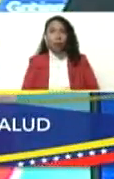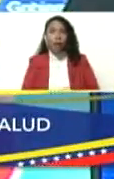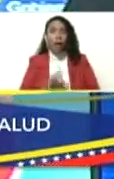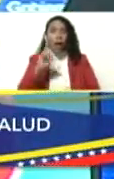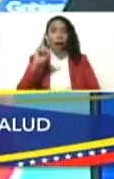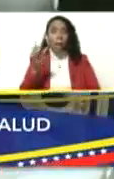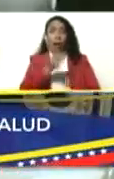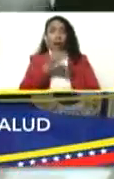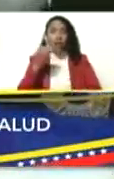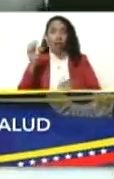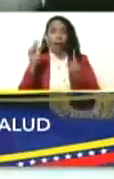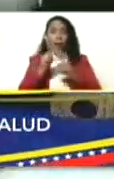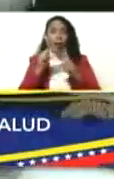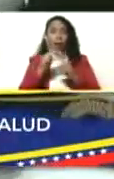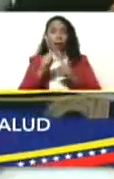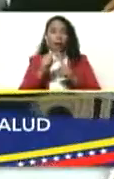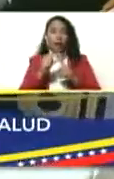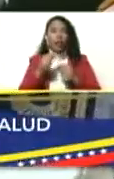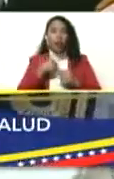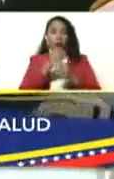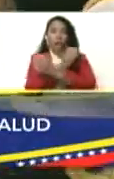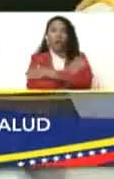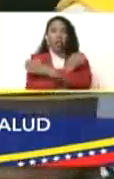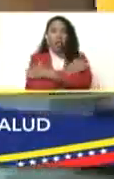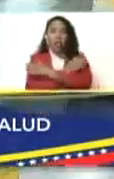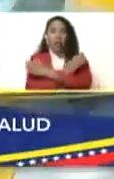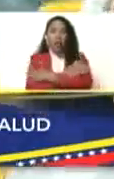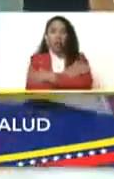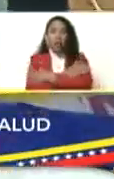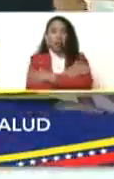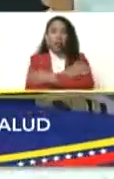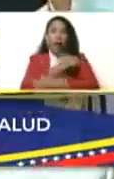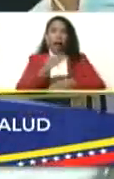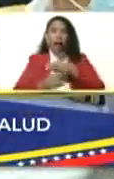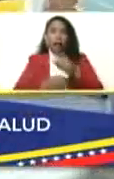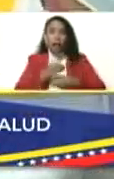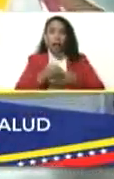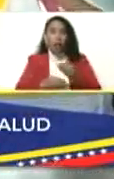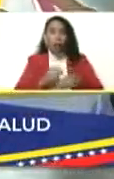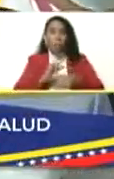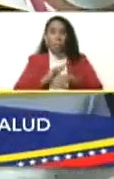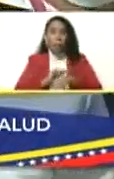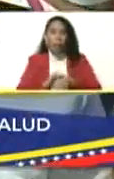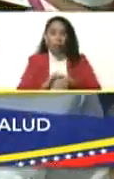extraordinarias palabras, lo felicito, asimilado, médico